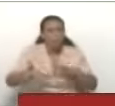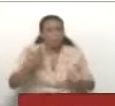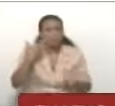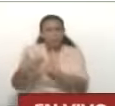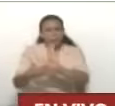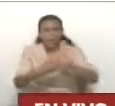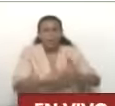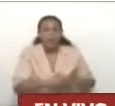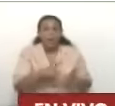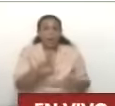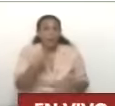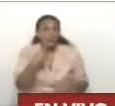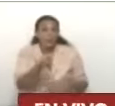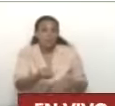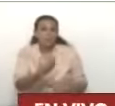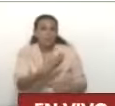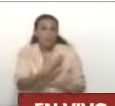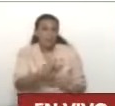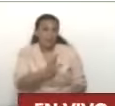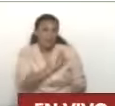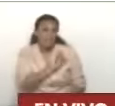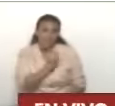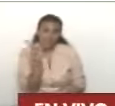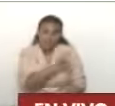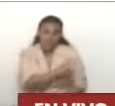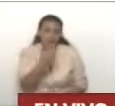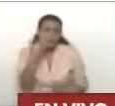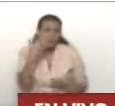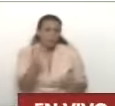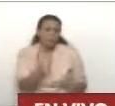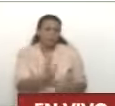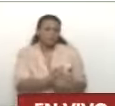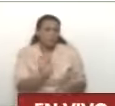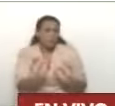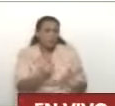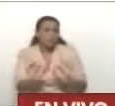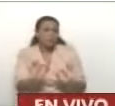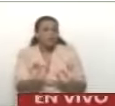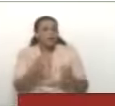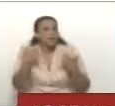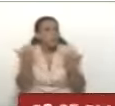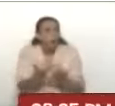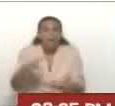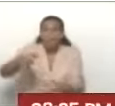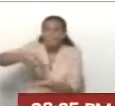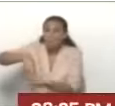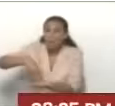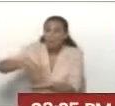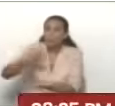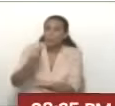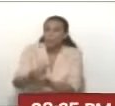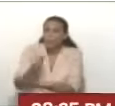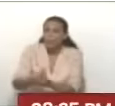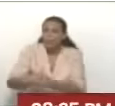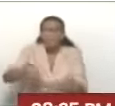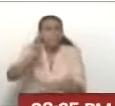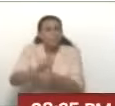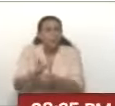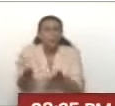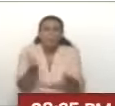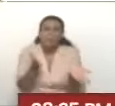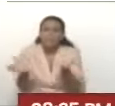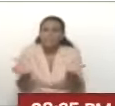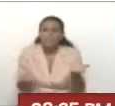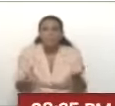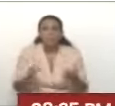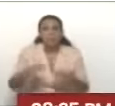su memoria y cuenta anual, siguen siendo prioridades para nosotros, y para nosotros aquí en Maturín sigue siendo la prioridad los servicios públicos,